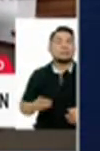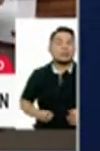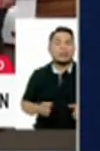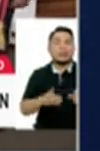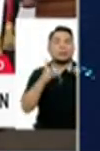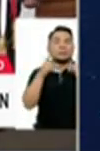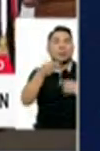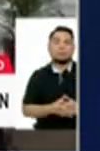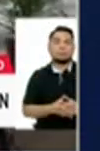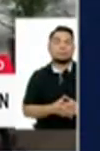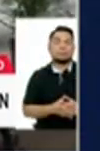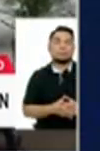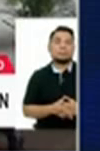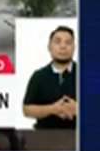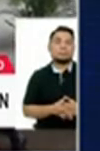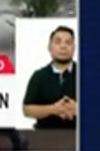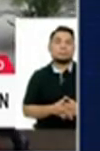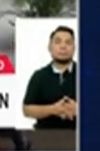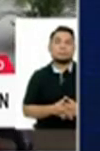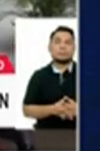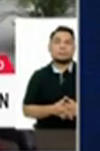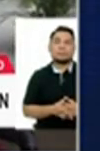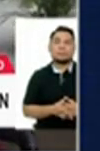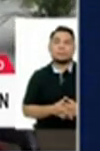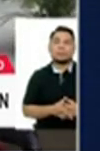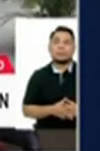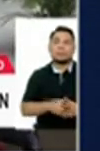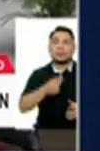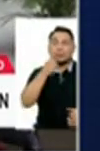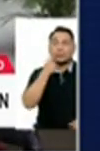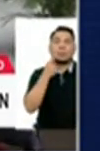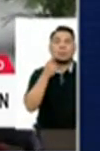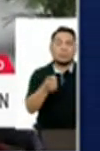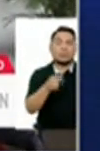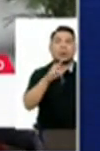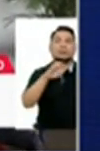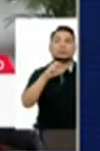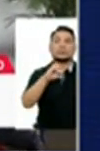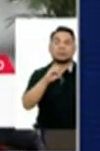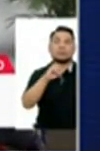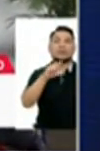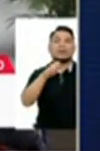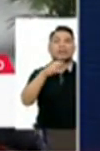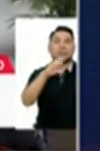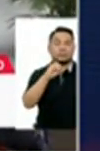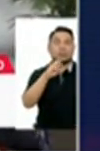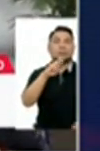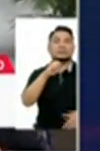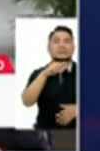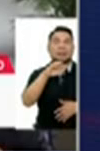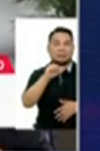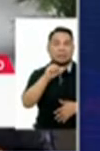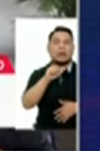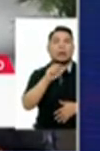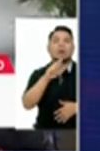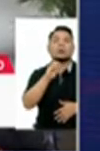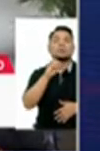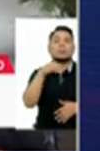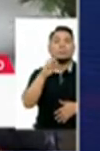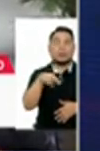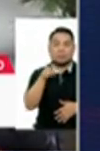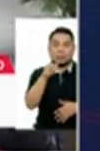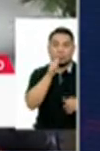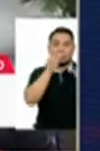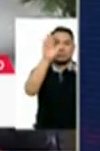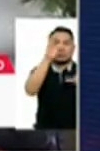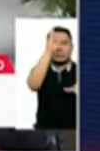el compromiso, garantizando la educación. El tema es cómo, cuándo, de qué manera, ¿no? Tras los anuncios que se habían hecho en las últimas horas sobre el